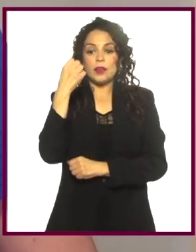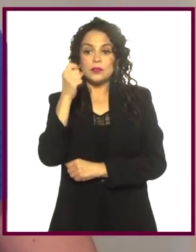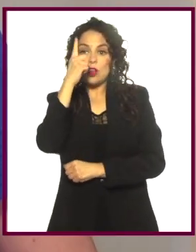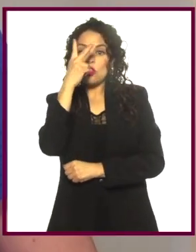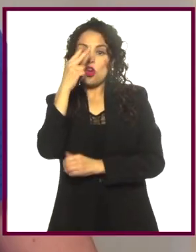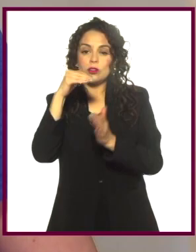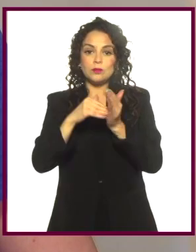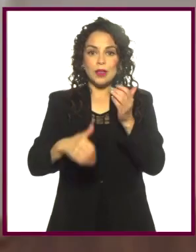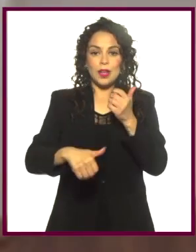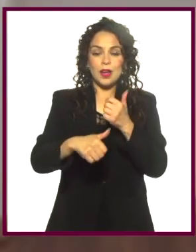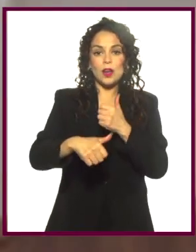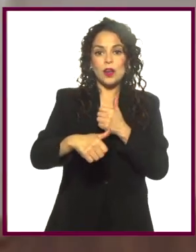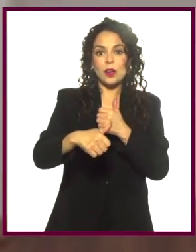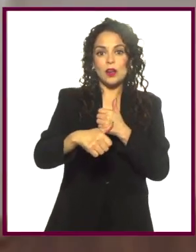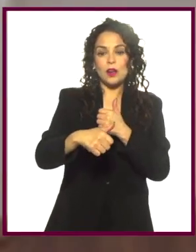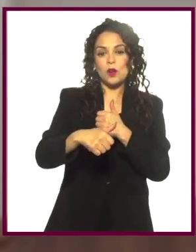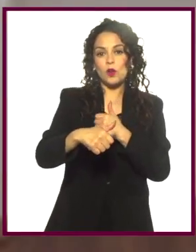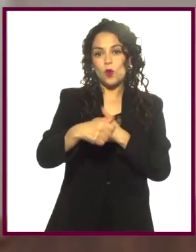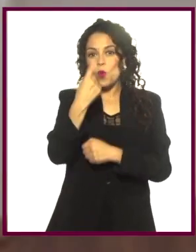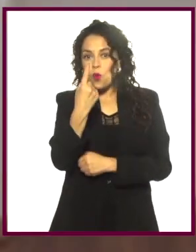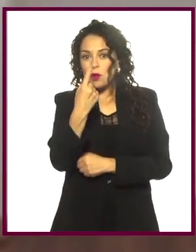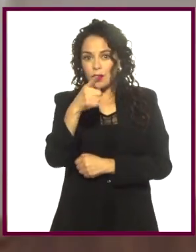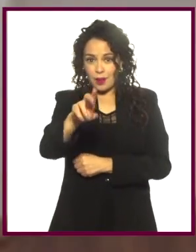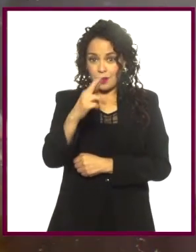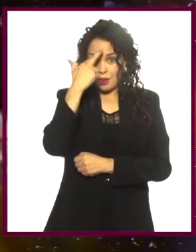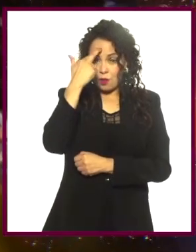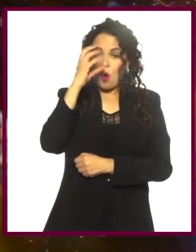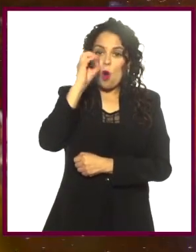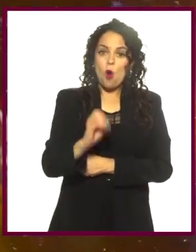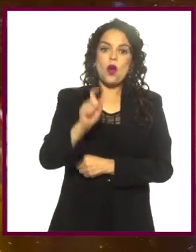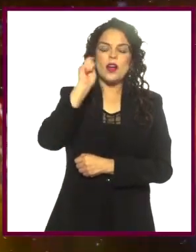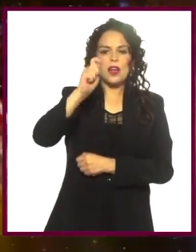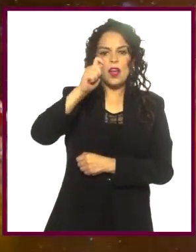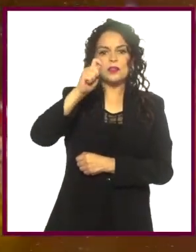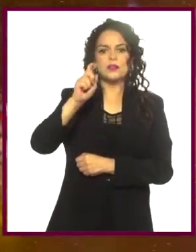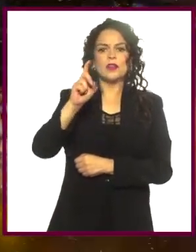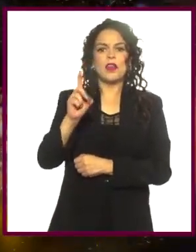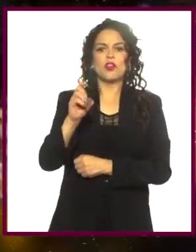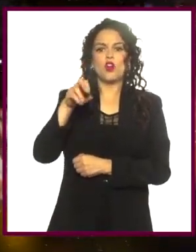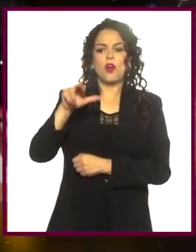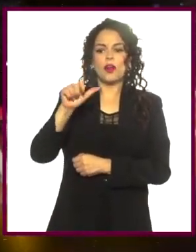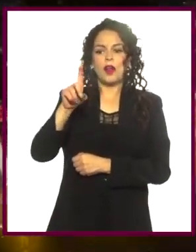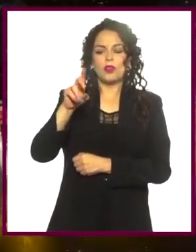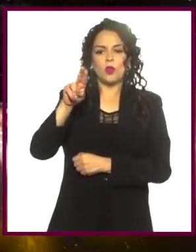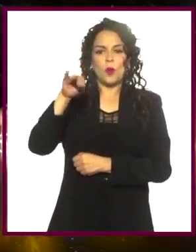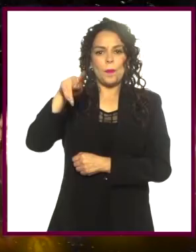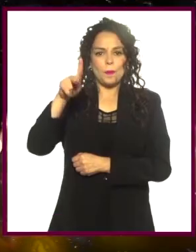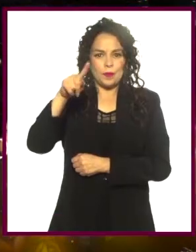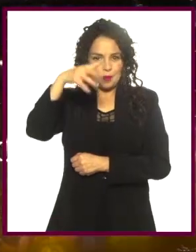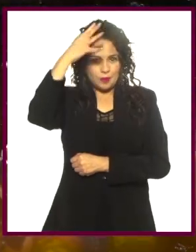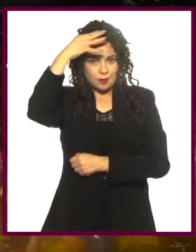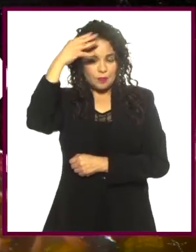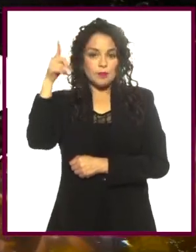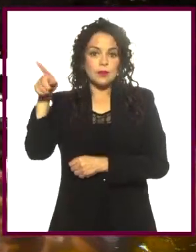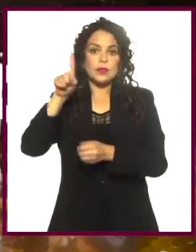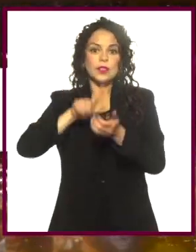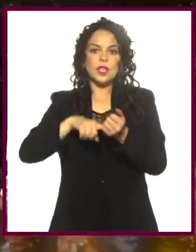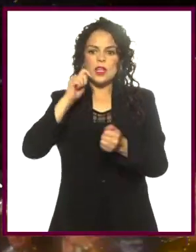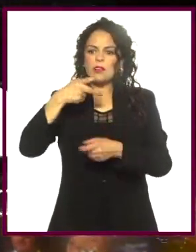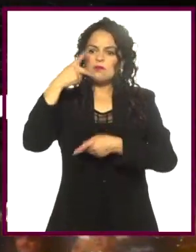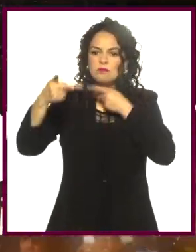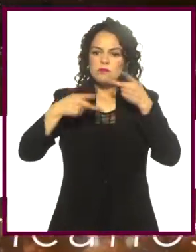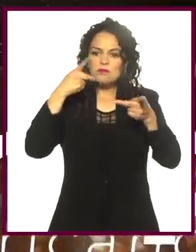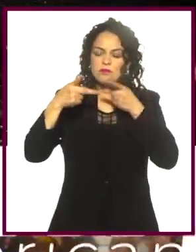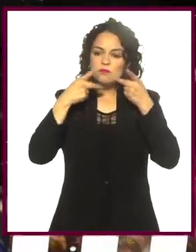más recientemente, el discurso de Donald Trump contra los migrantes, especialmente latinoamericanos. Discurso con el que logró